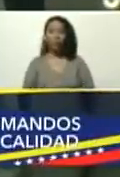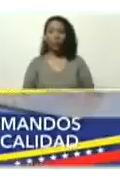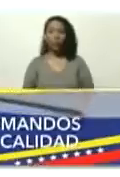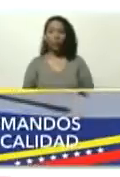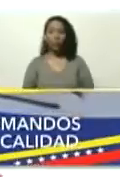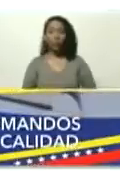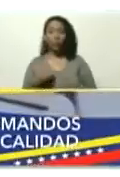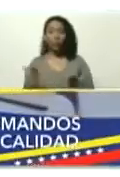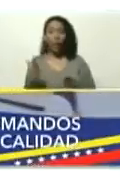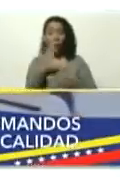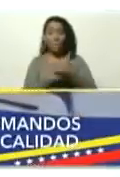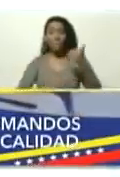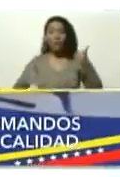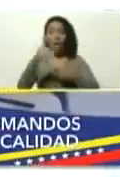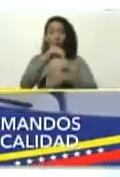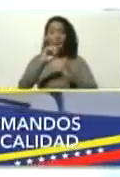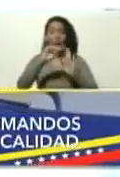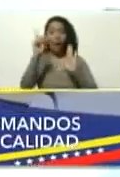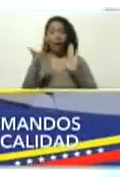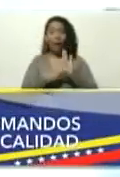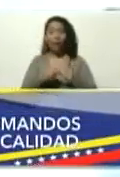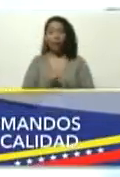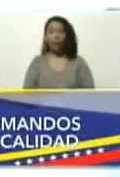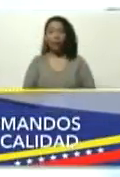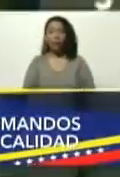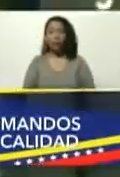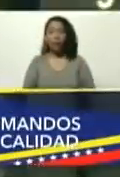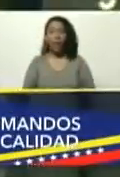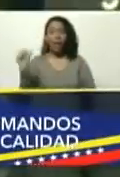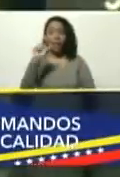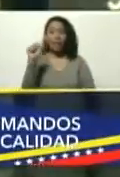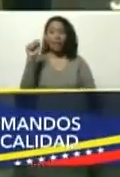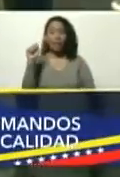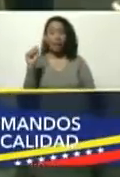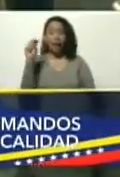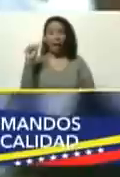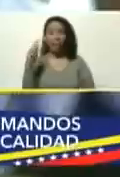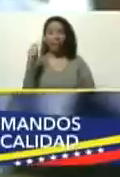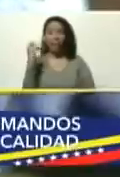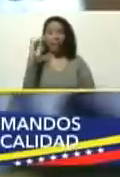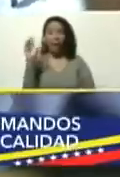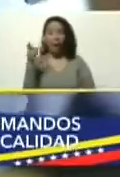y el mayor general Santiago Infante.